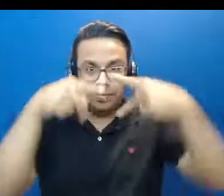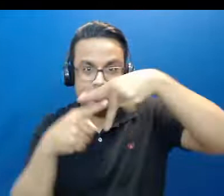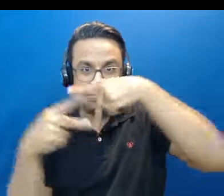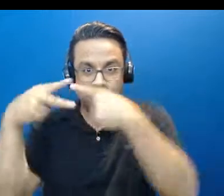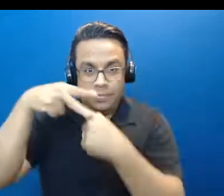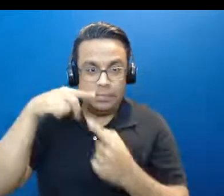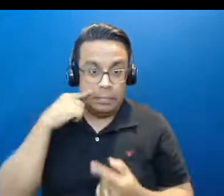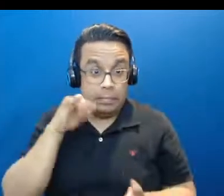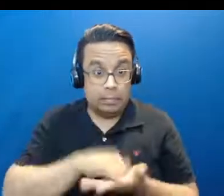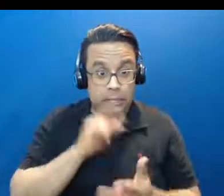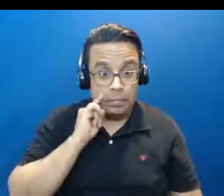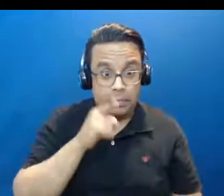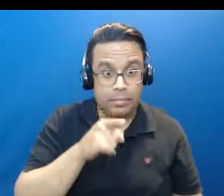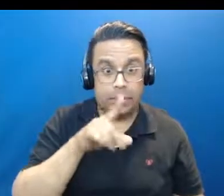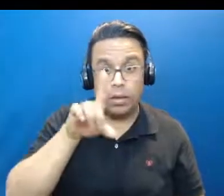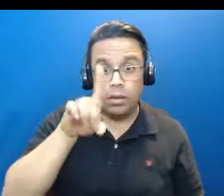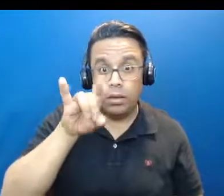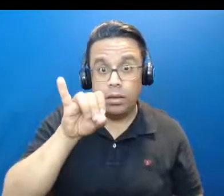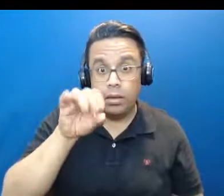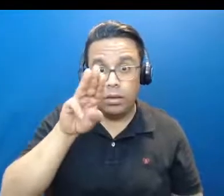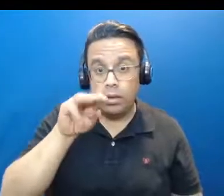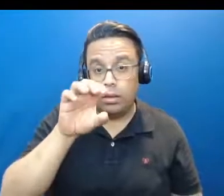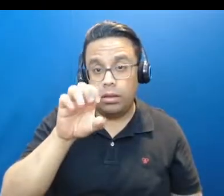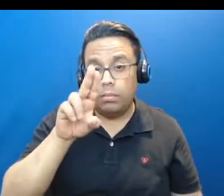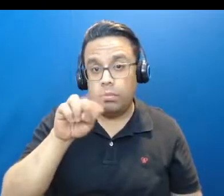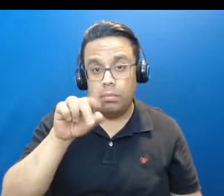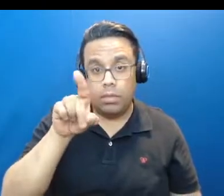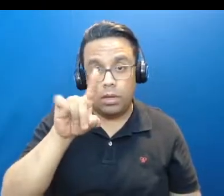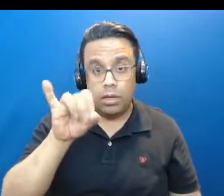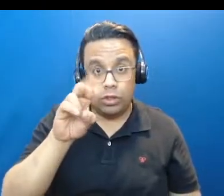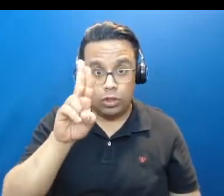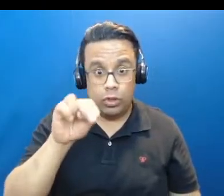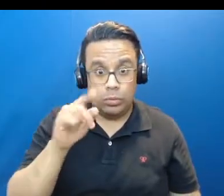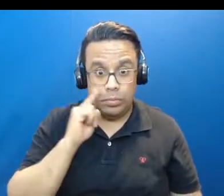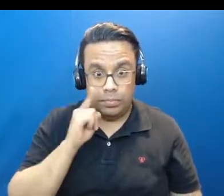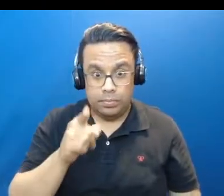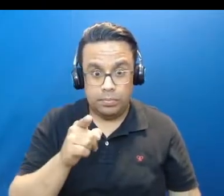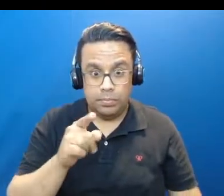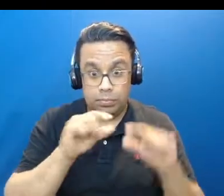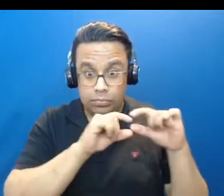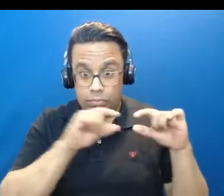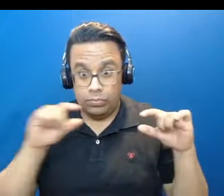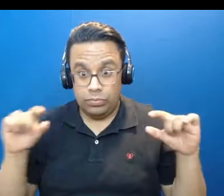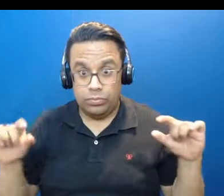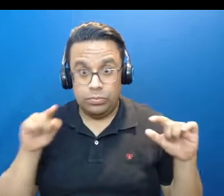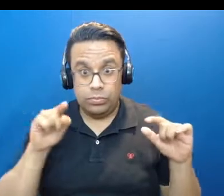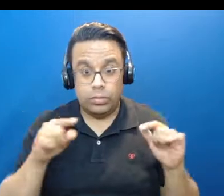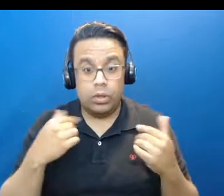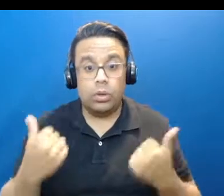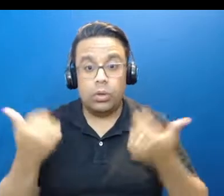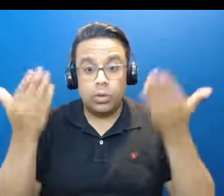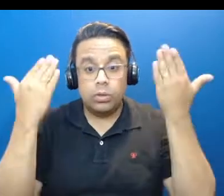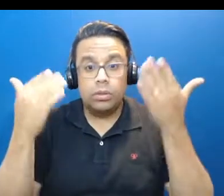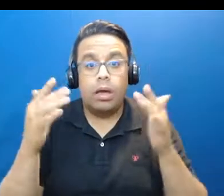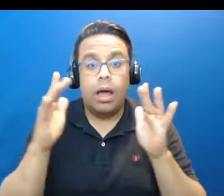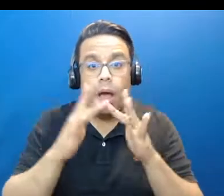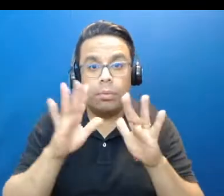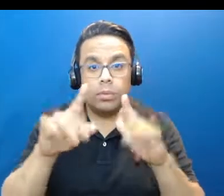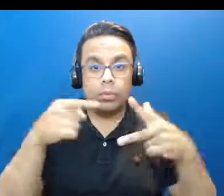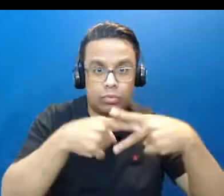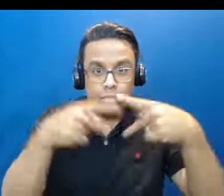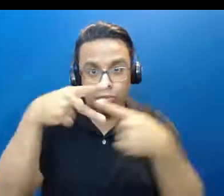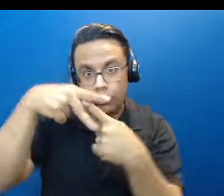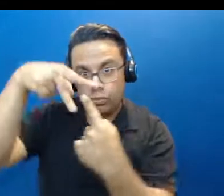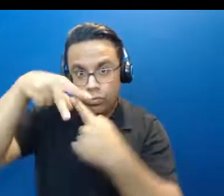aparece acá, que se llama Dimension. Esa barra de acotado tiene las siguientes